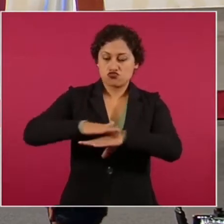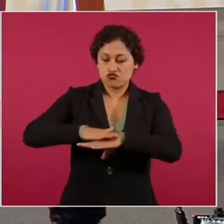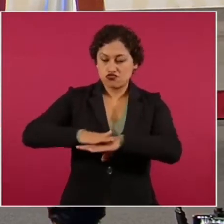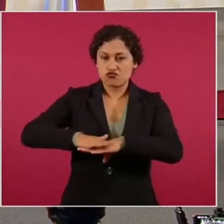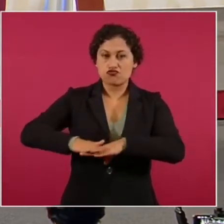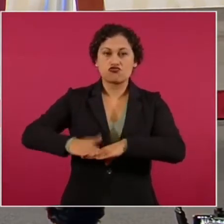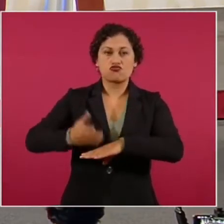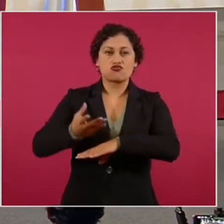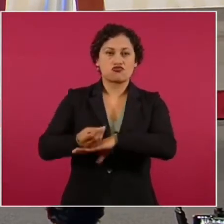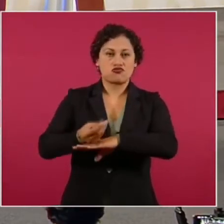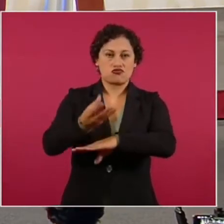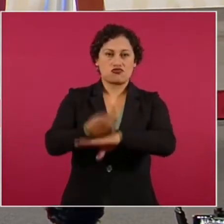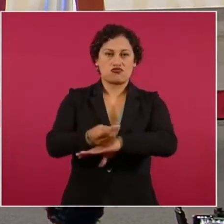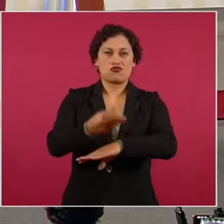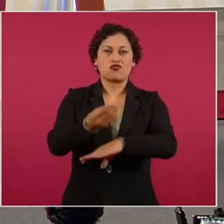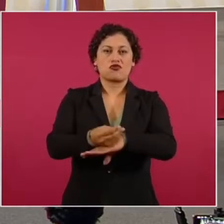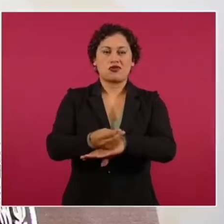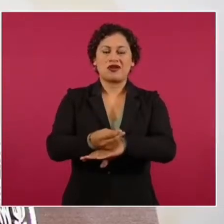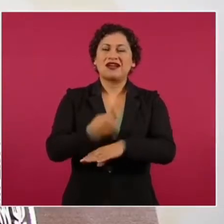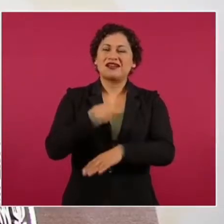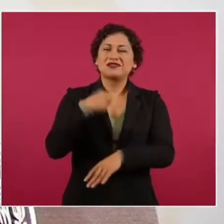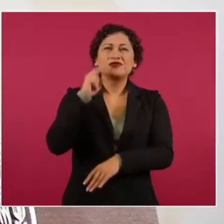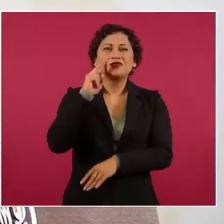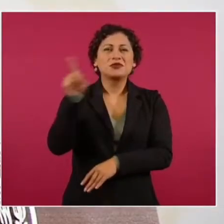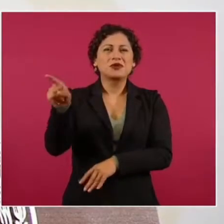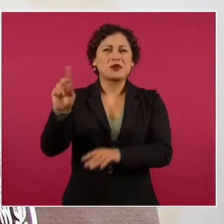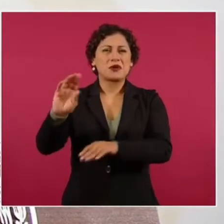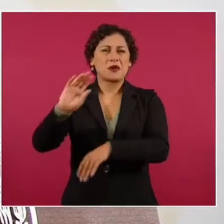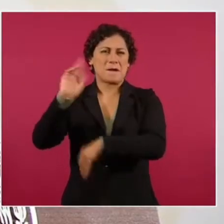Se está utilizando en algún país.